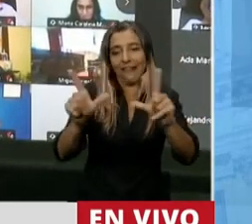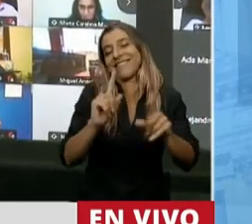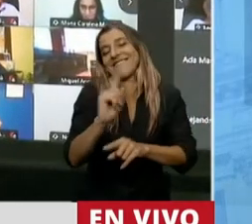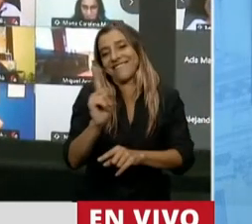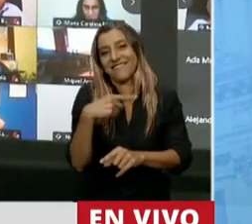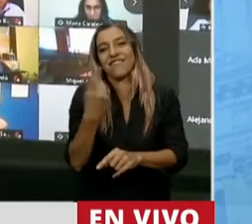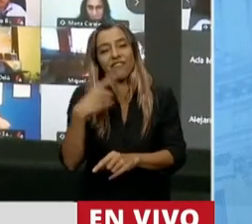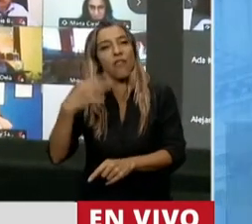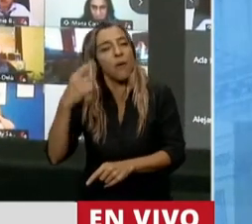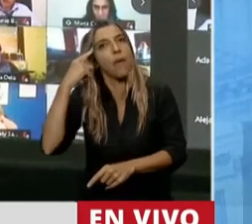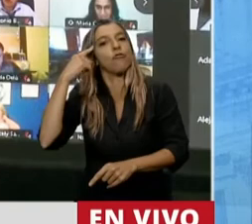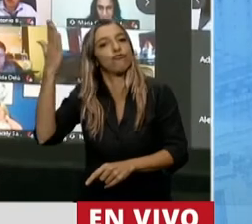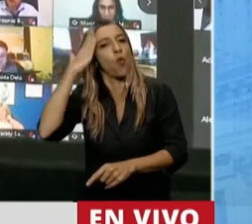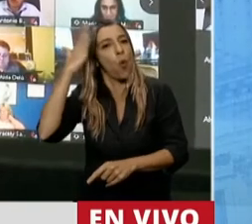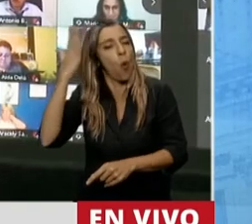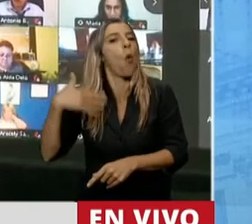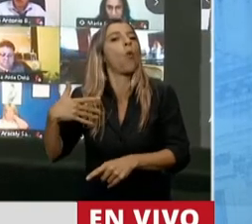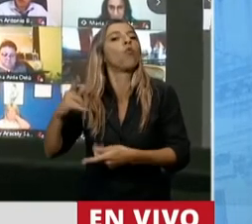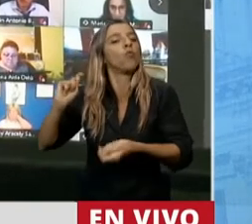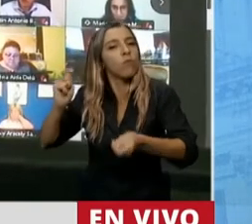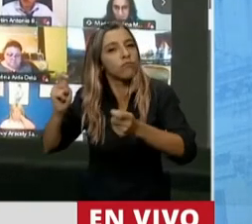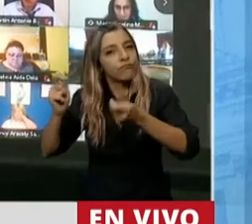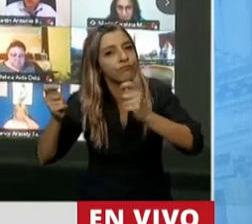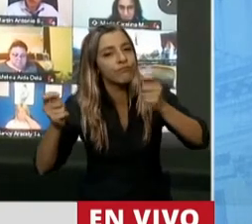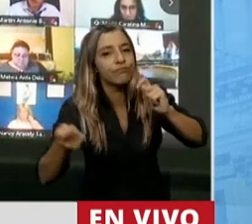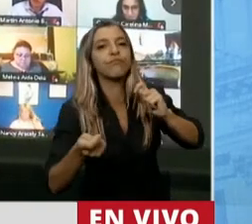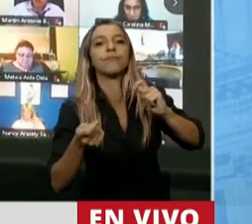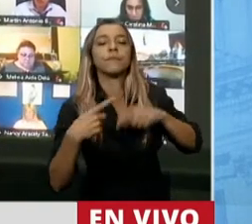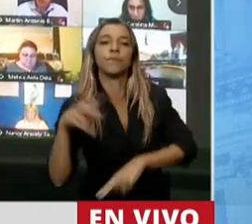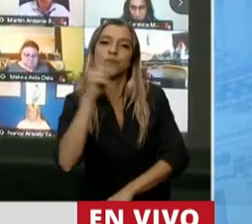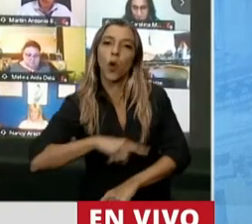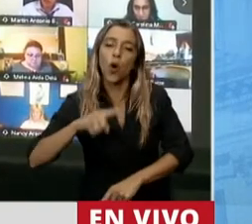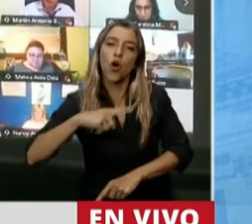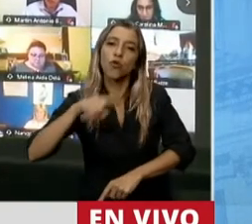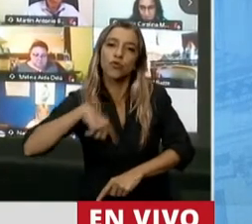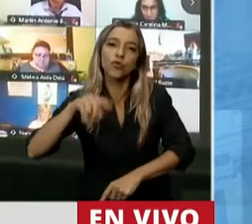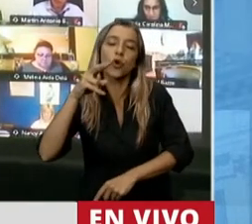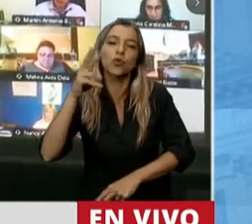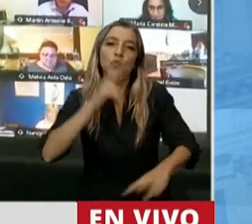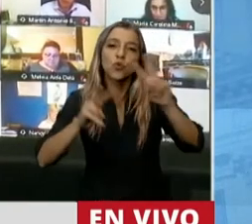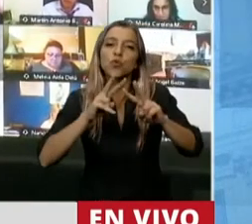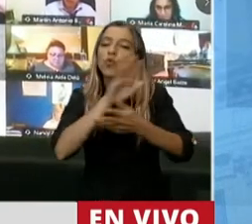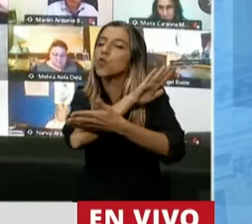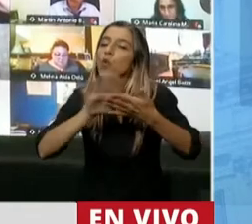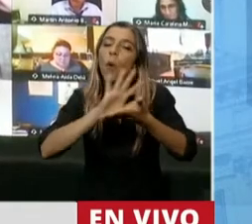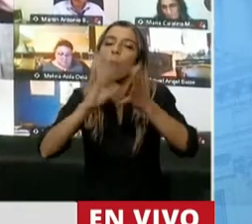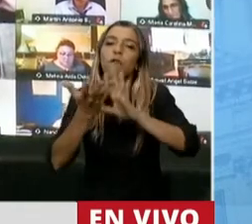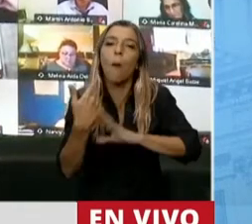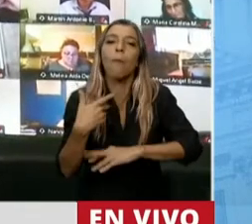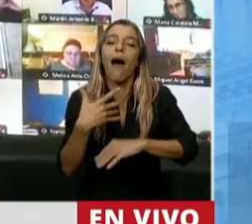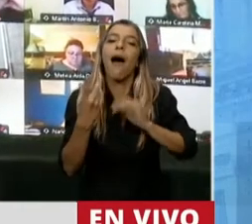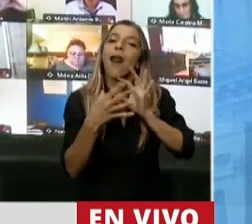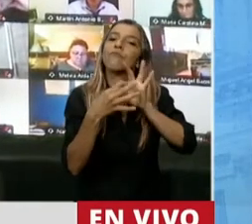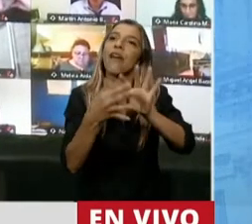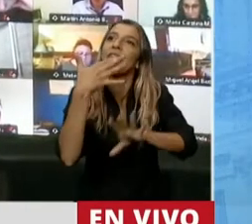el desafío de construir el paradigma de la nueva normalidad que amigue la ecología, que amigue el ambiente con,